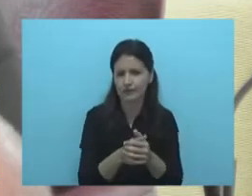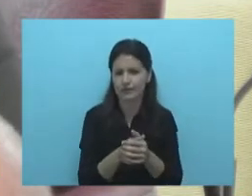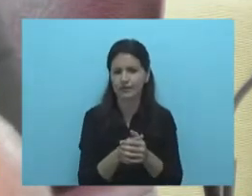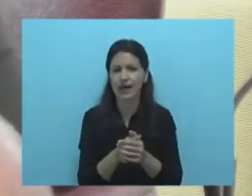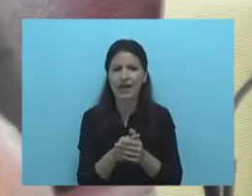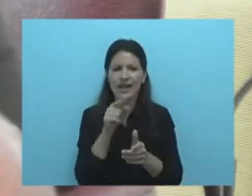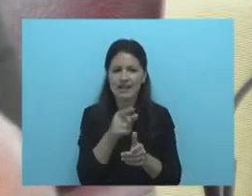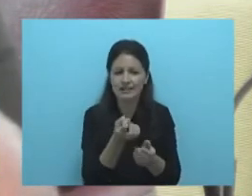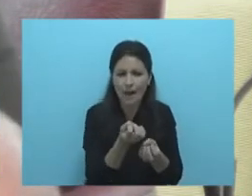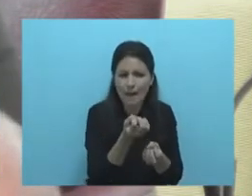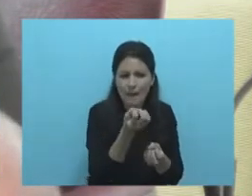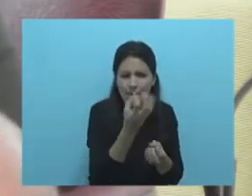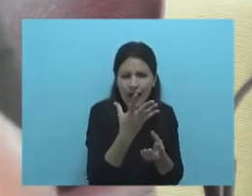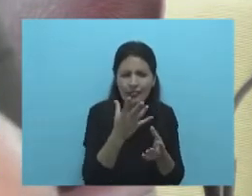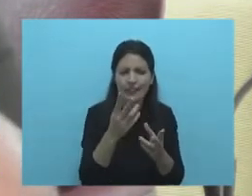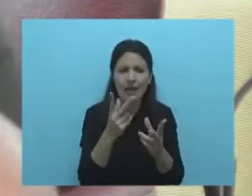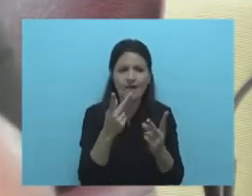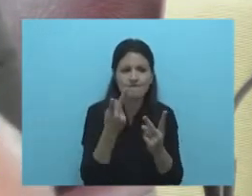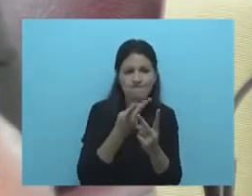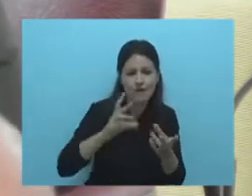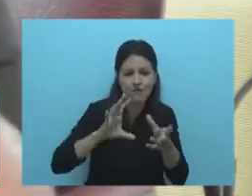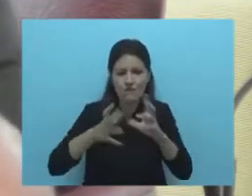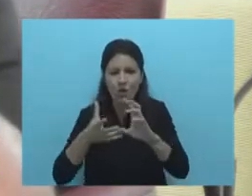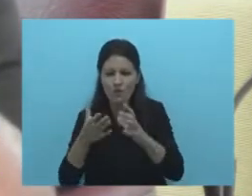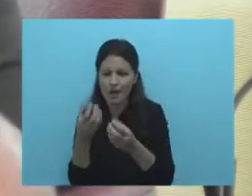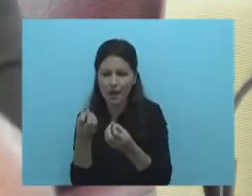algunos casos, como lo es el uso de cannabis.